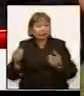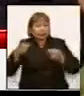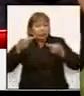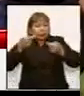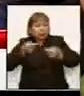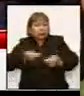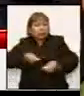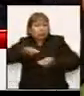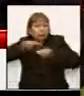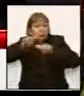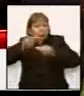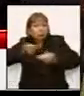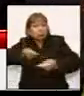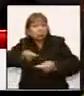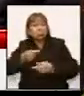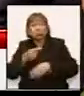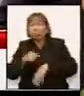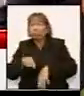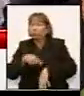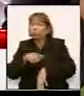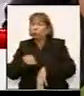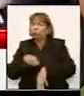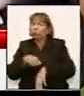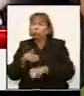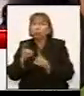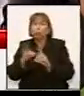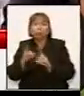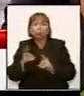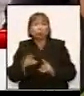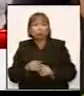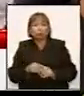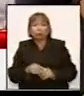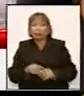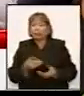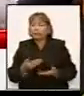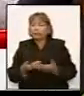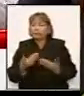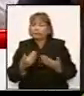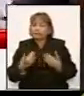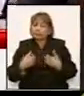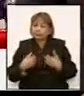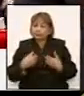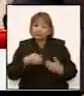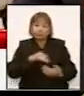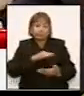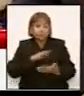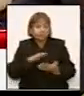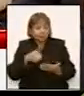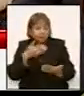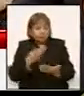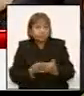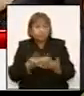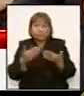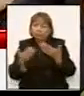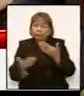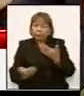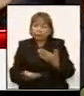hace mucho tiempo para buscar su distritalización, y creo que se merece porque tiene todas las comodidades, tiene todas las